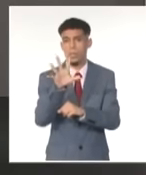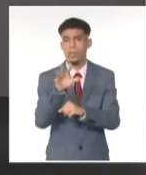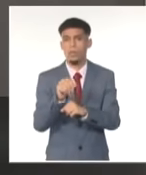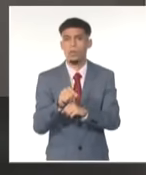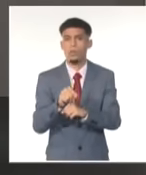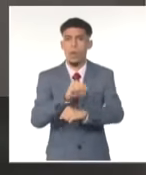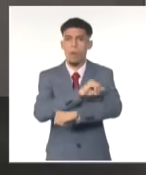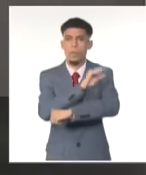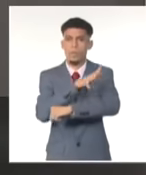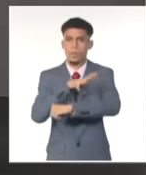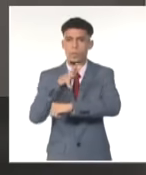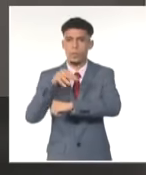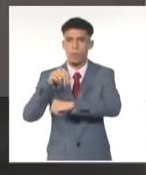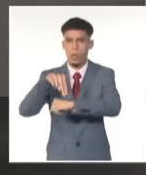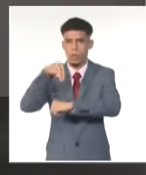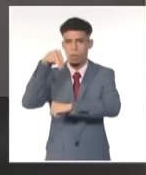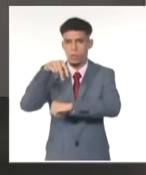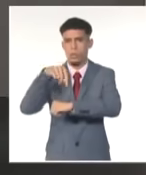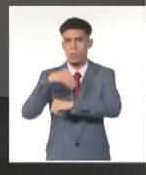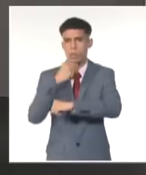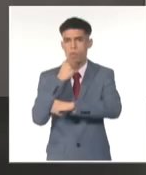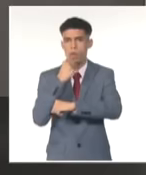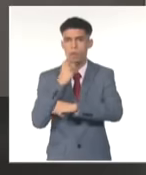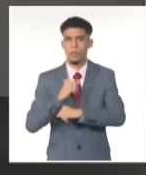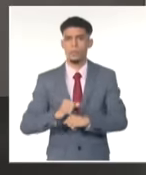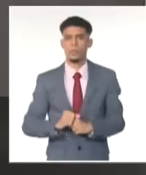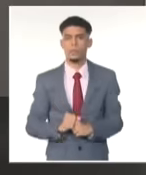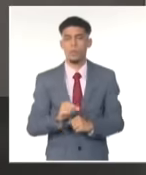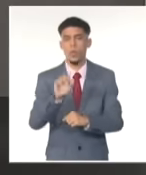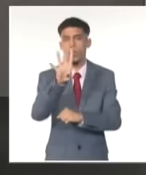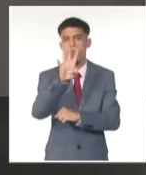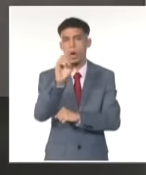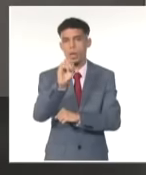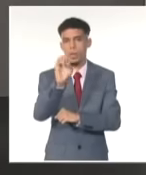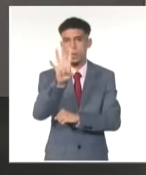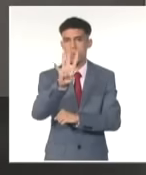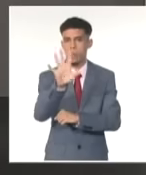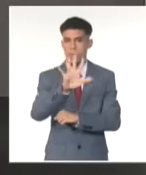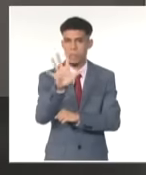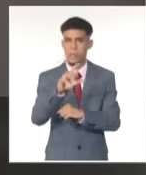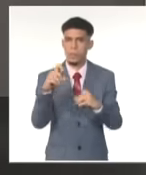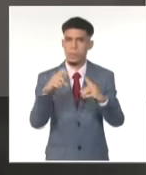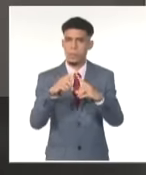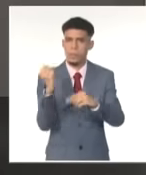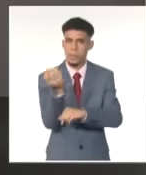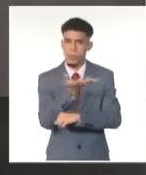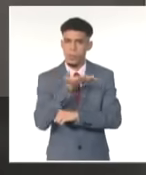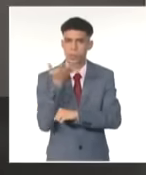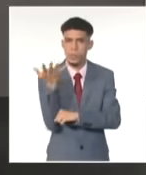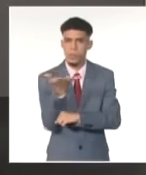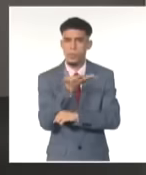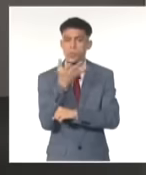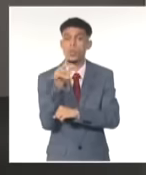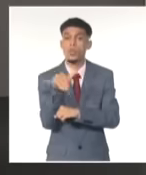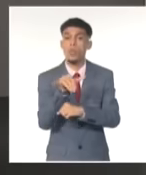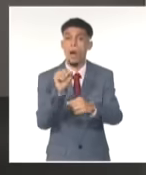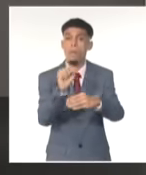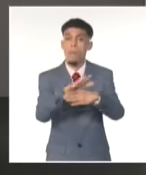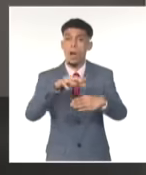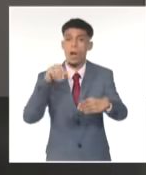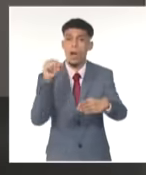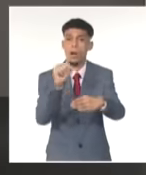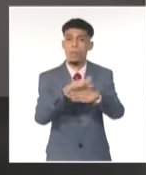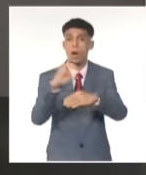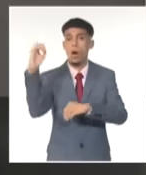occidental y rachas superiores, 40, 45 kilómetros por hora, con marejadas en la costa norte